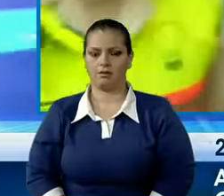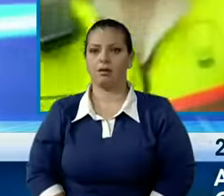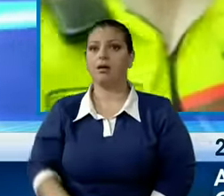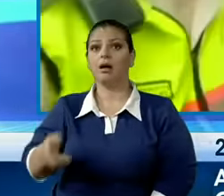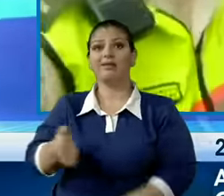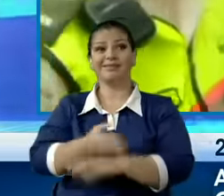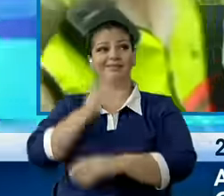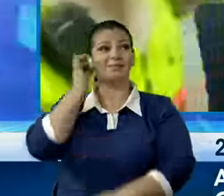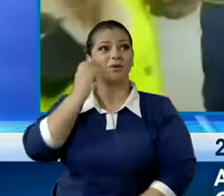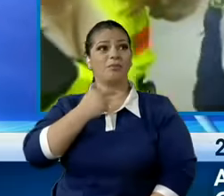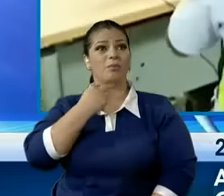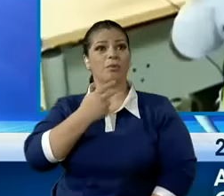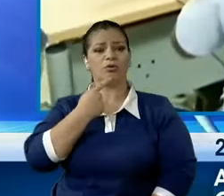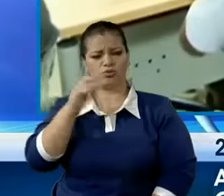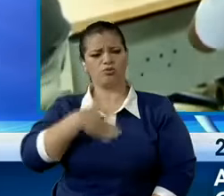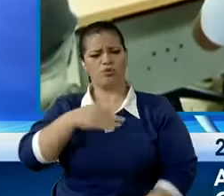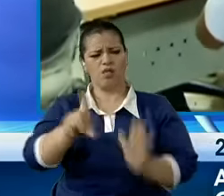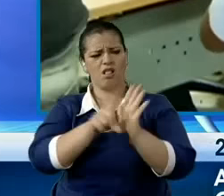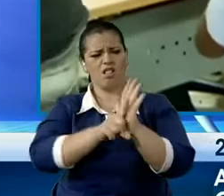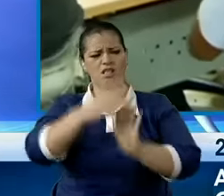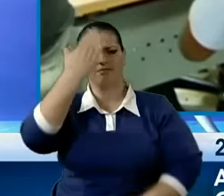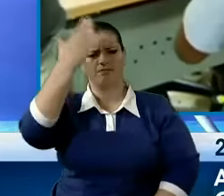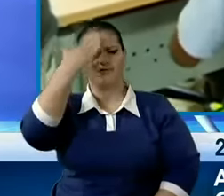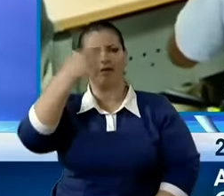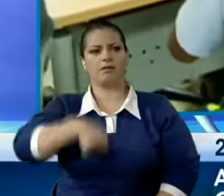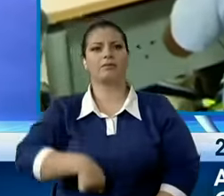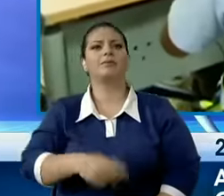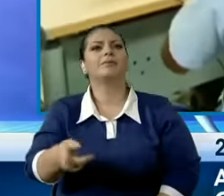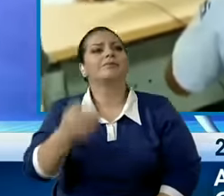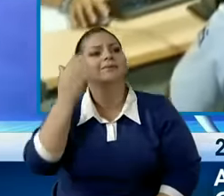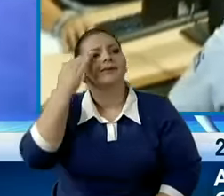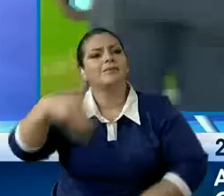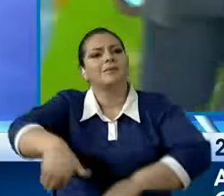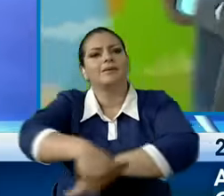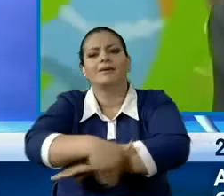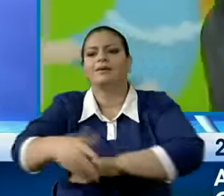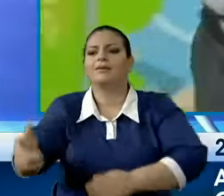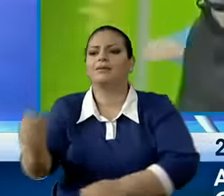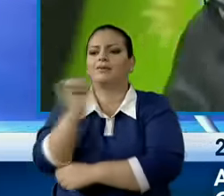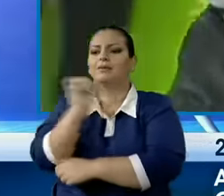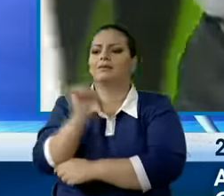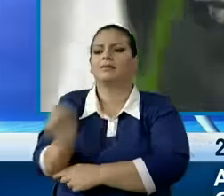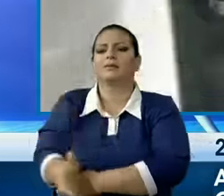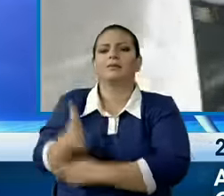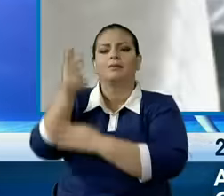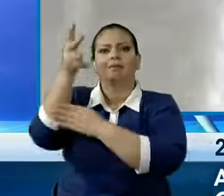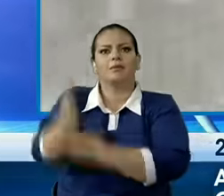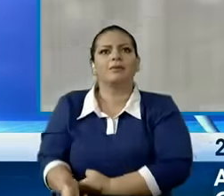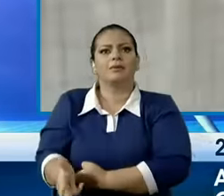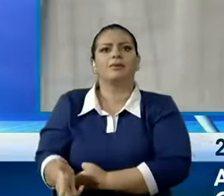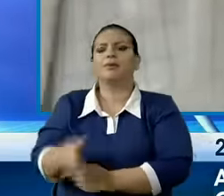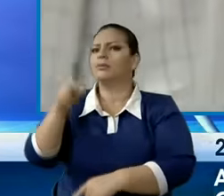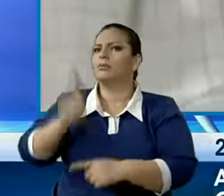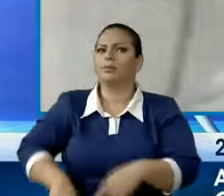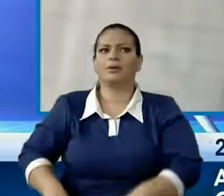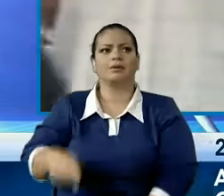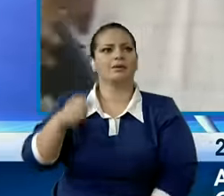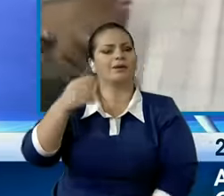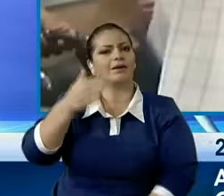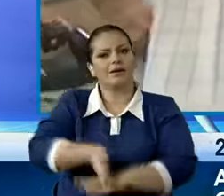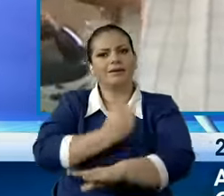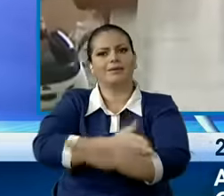ley, sabe que no puede parar ahí, pues. Si es que conoce la ley. Y ahí están los letreros, pues, en Boyacá. Ahí están los letreros, pues. Y no me vengan con ese cuento que hay, que